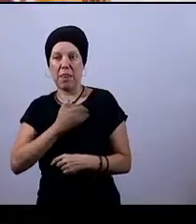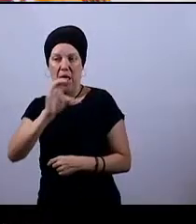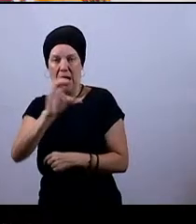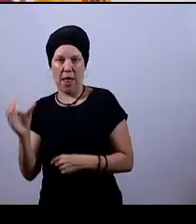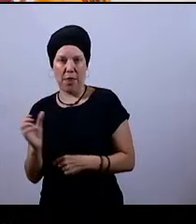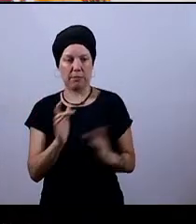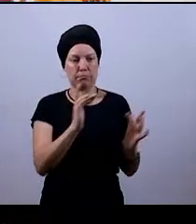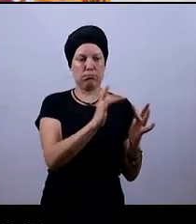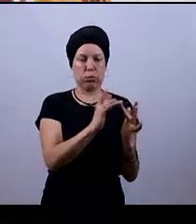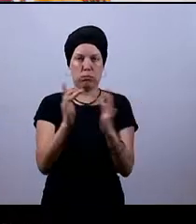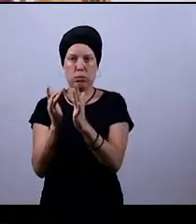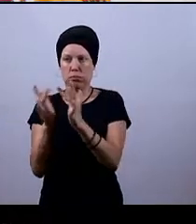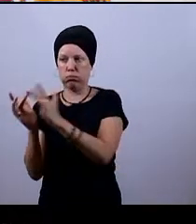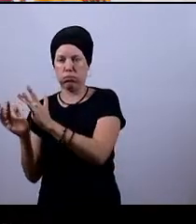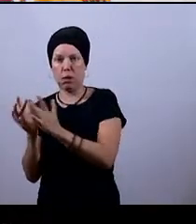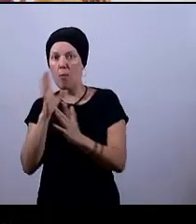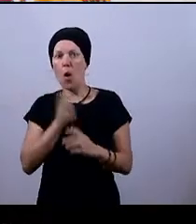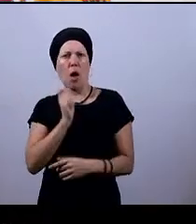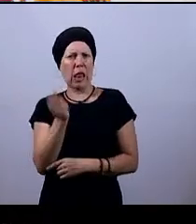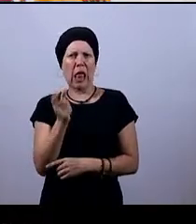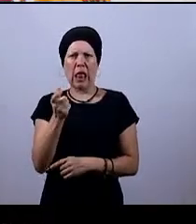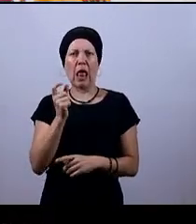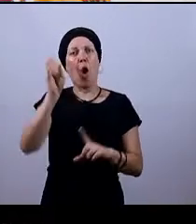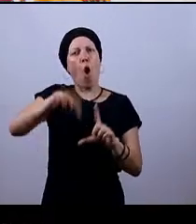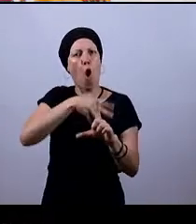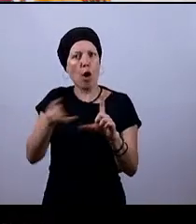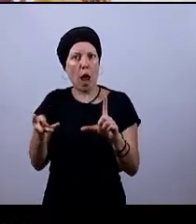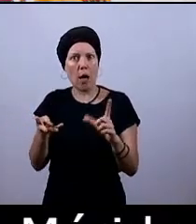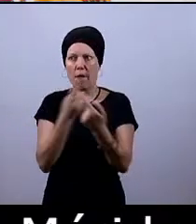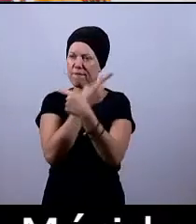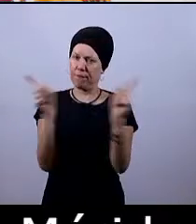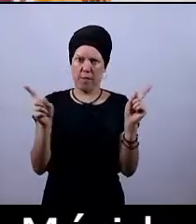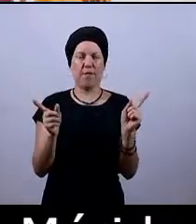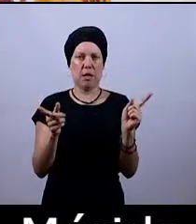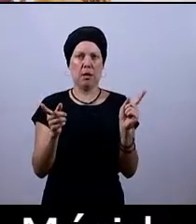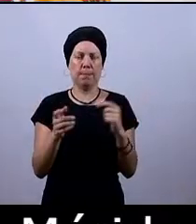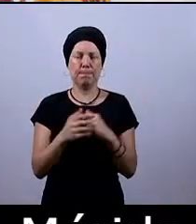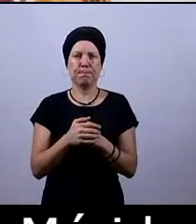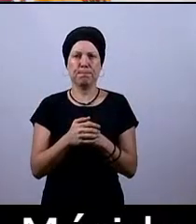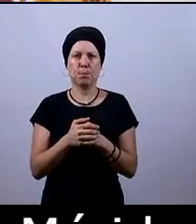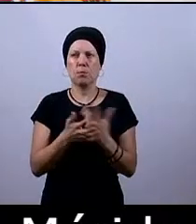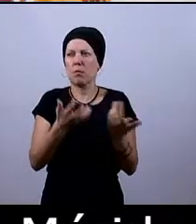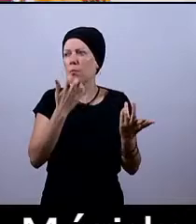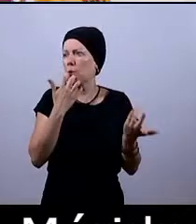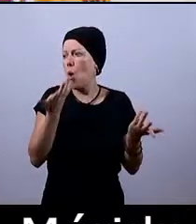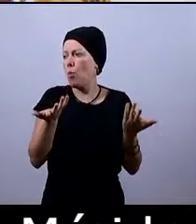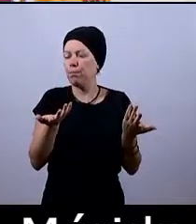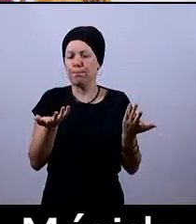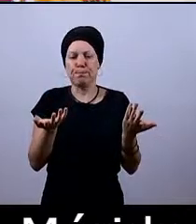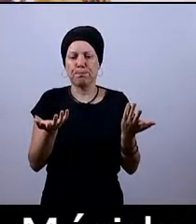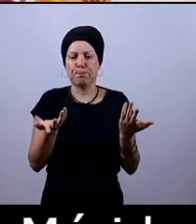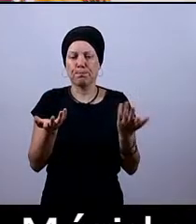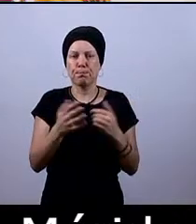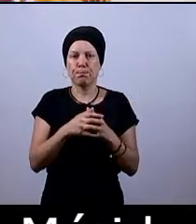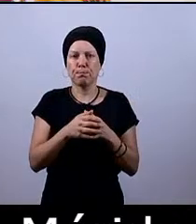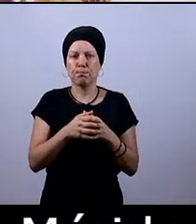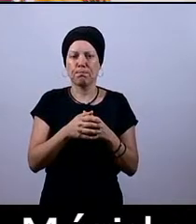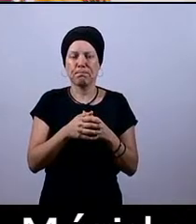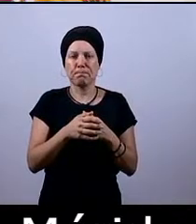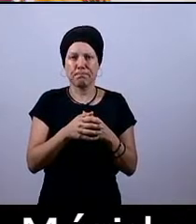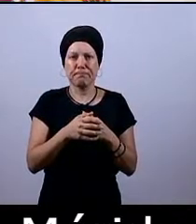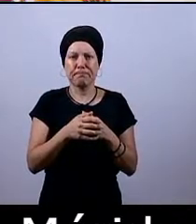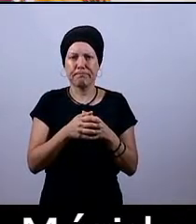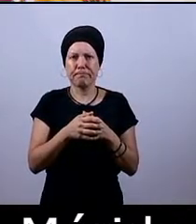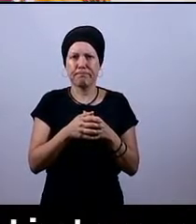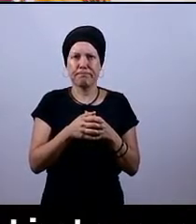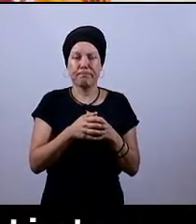Cáceres, porque sus frecuencias y horarios son distintos a aquellos que son prestados con el mismo origen